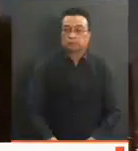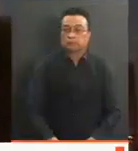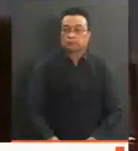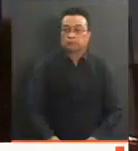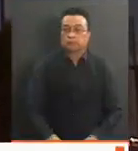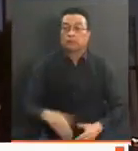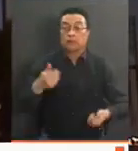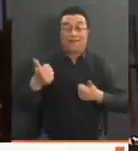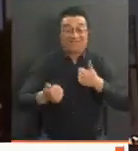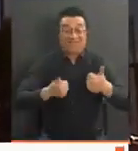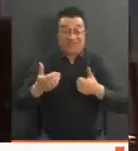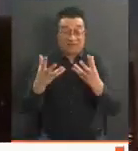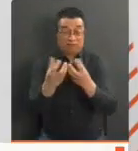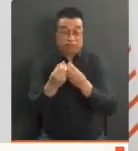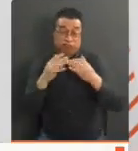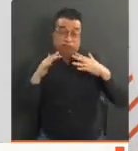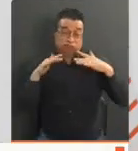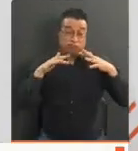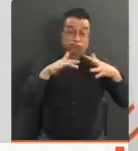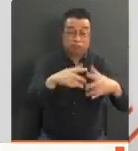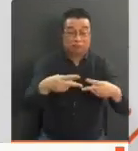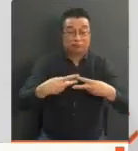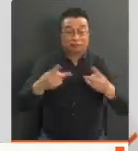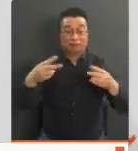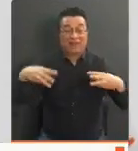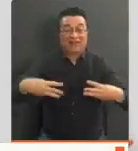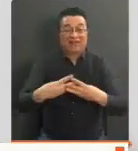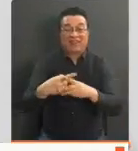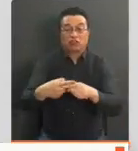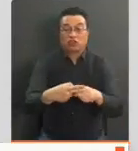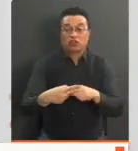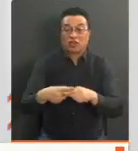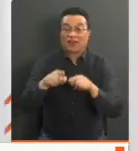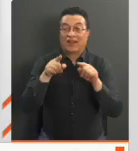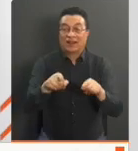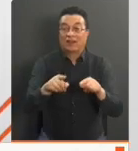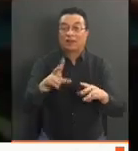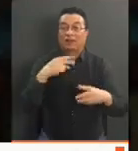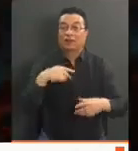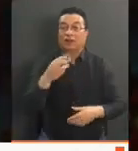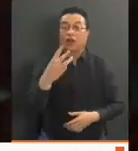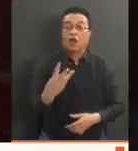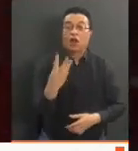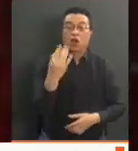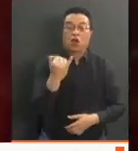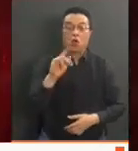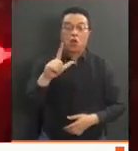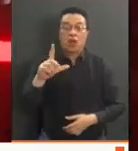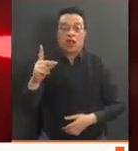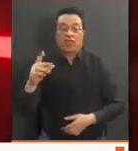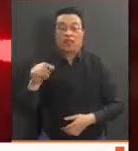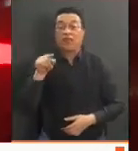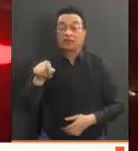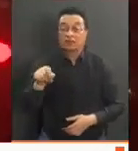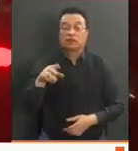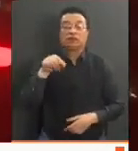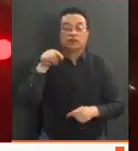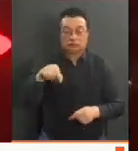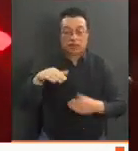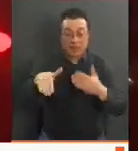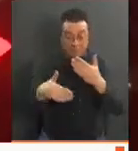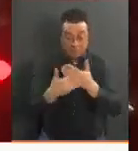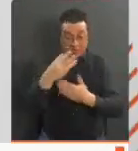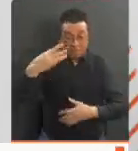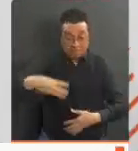una fiesta masiva que se promocionaba por redes sociales como Wild, o Salvaje en español, terminó la madrugada de este martes de la